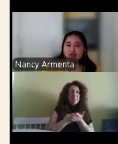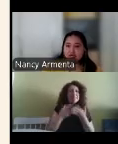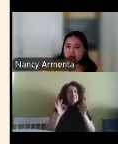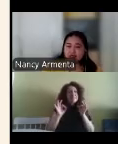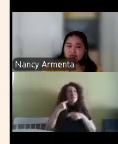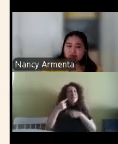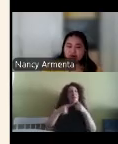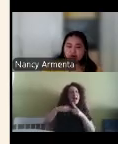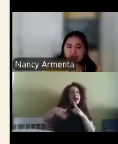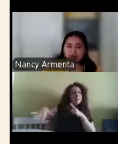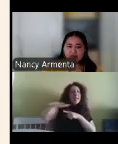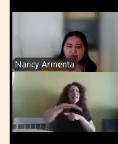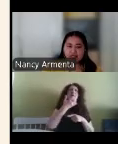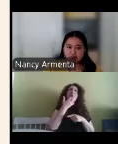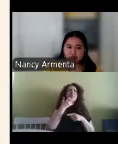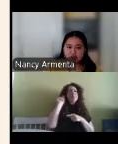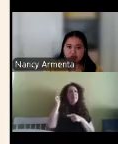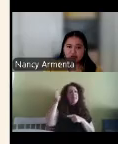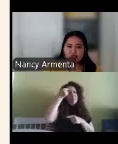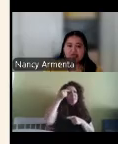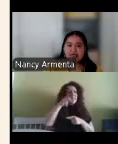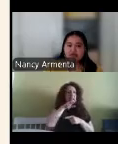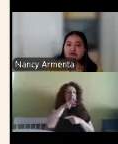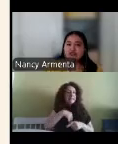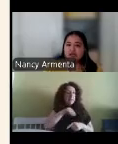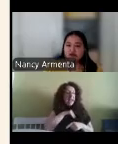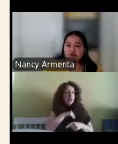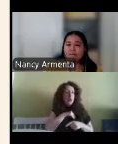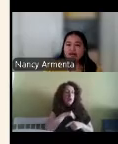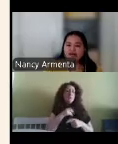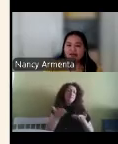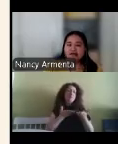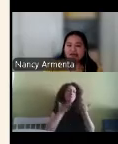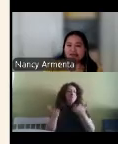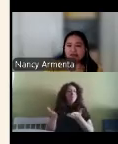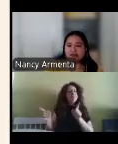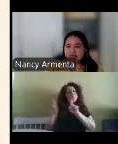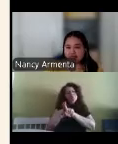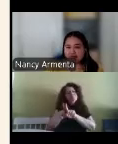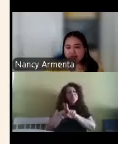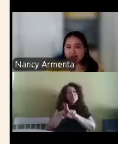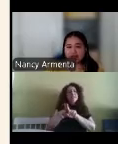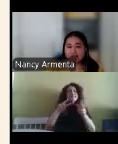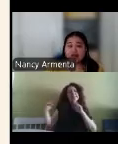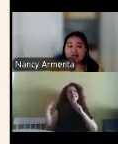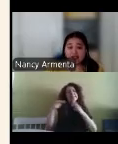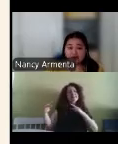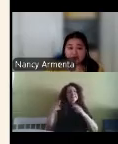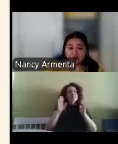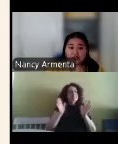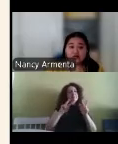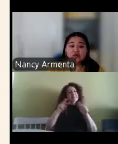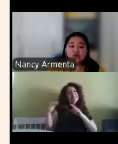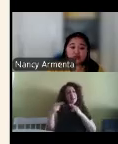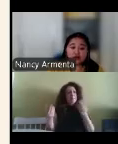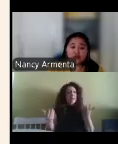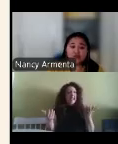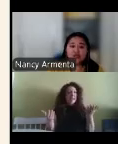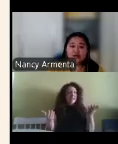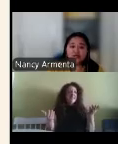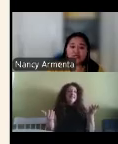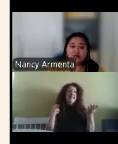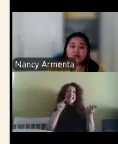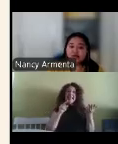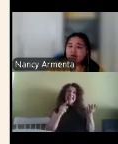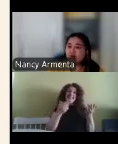tiene dominio, se puede comunicar bien en español, son los que actúan para interpretar durante la consulta, ¿no? Yo suelo